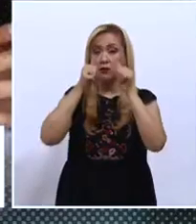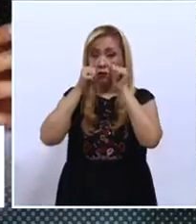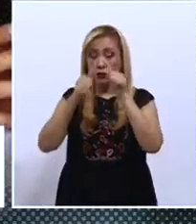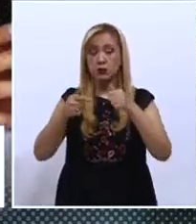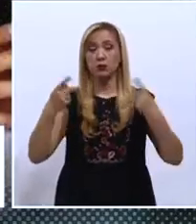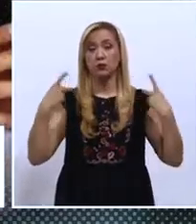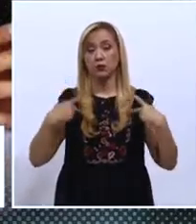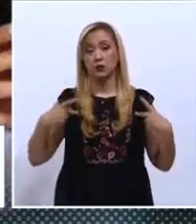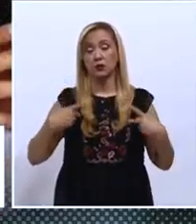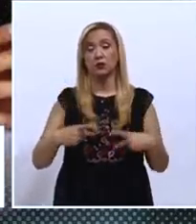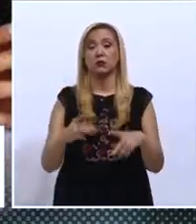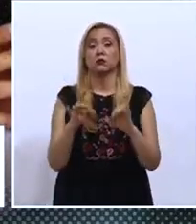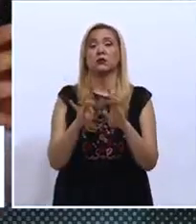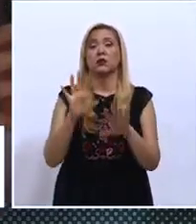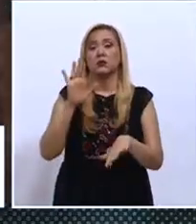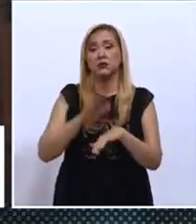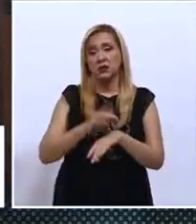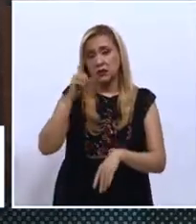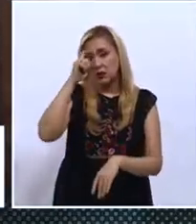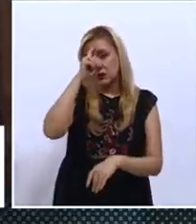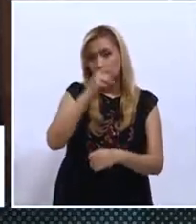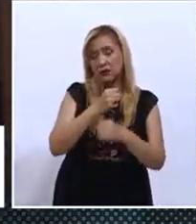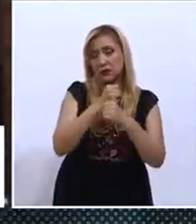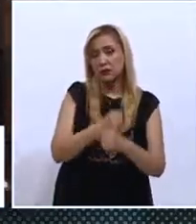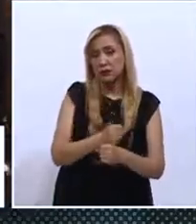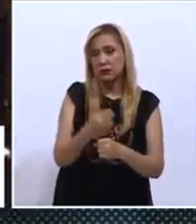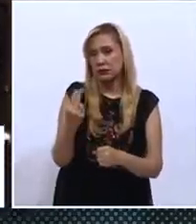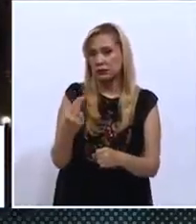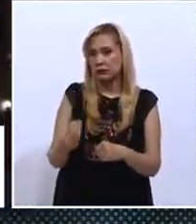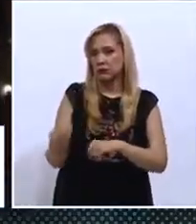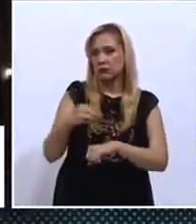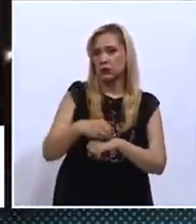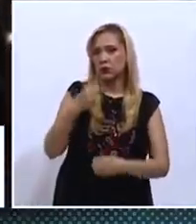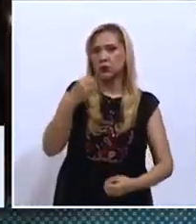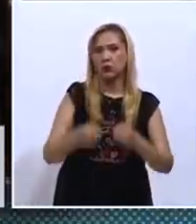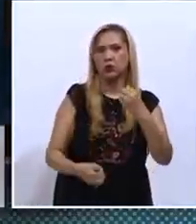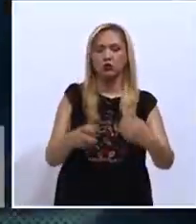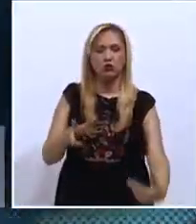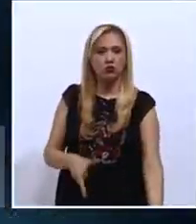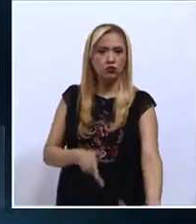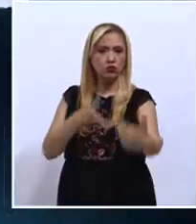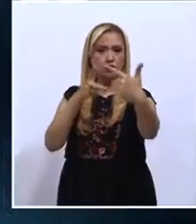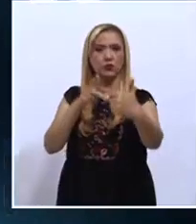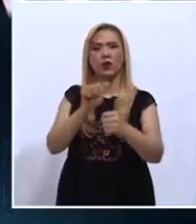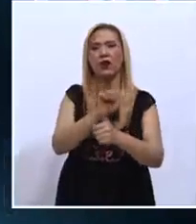para personas en situación de riesgo y la implementación de los juicios familiares en línea.